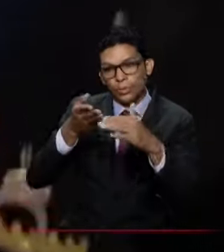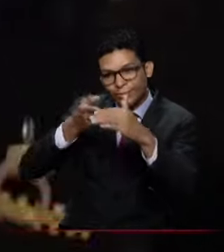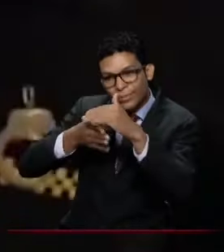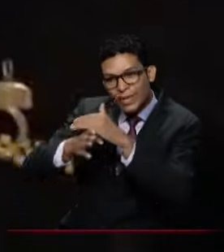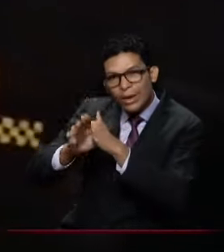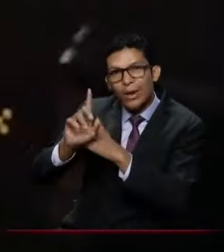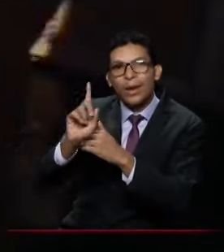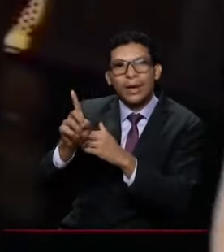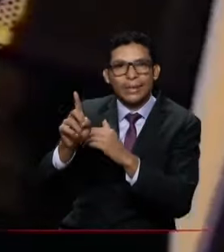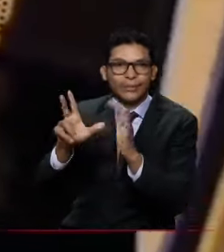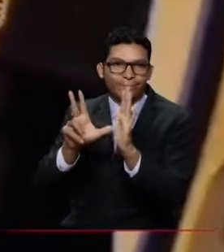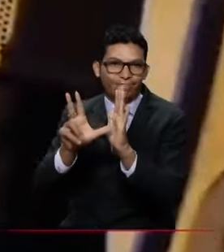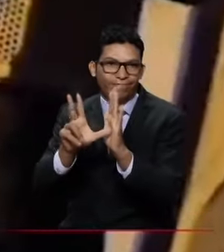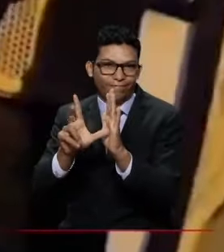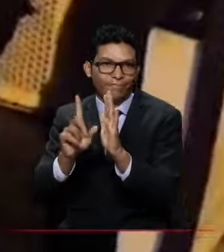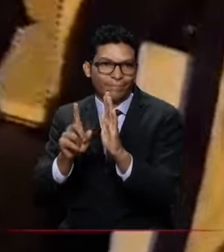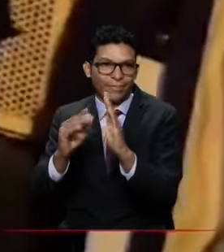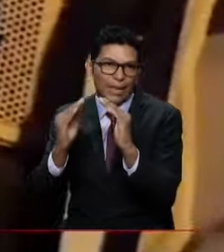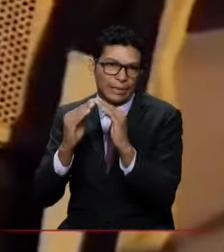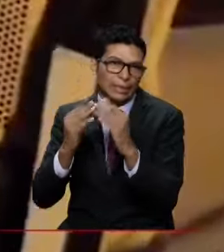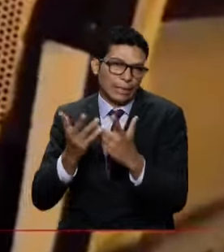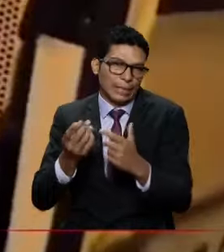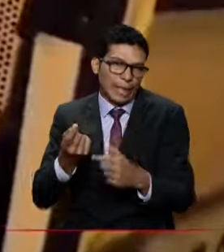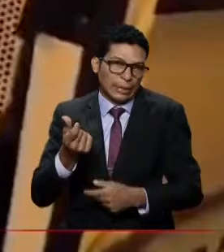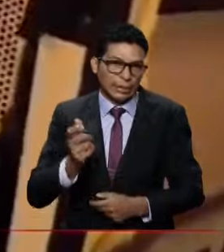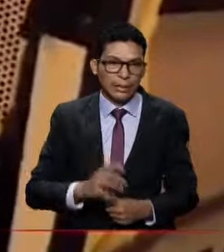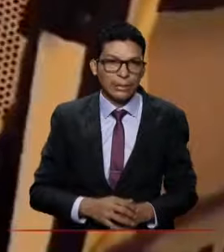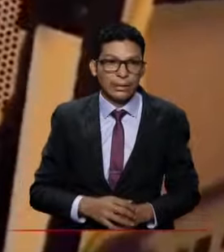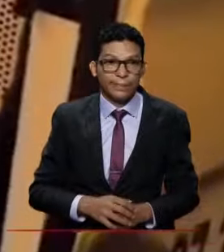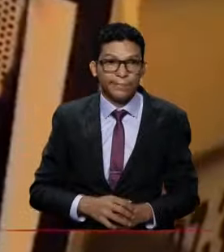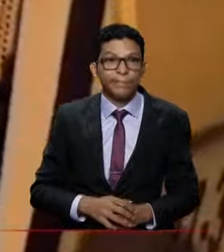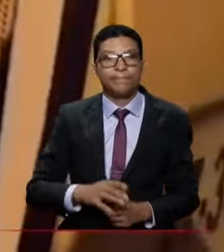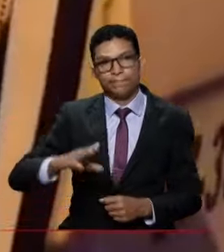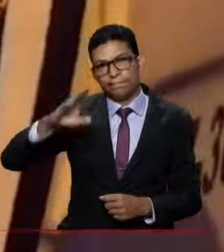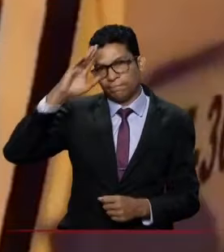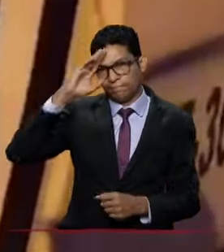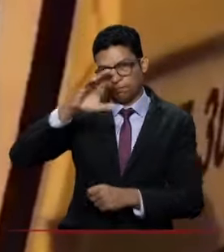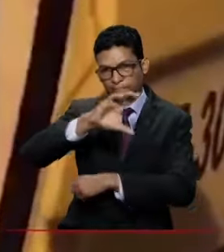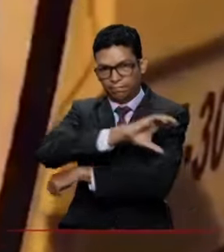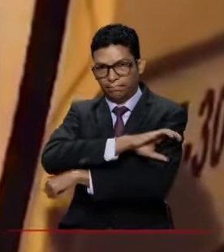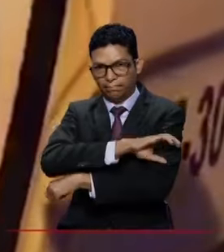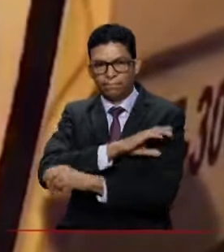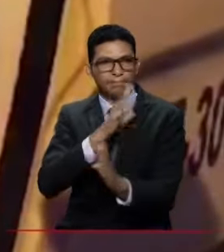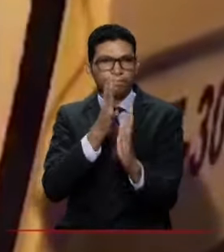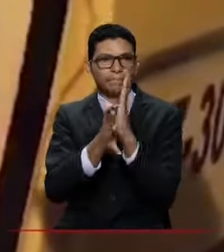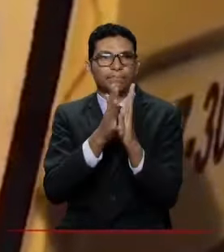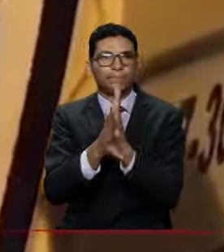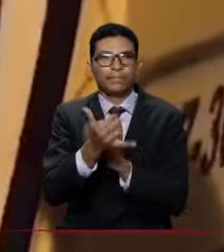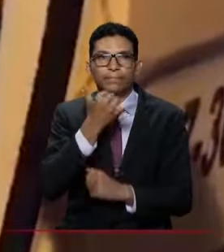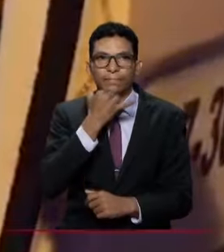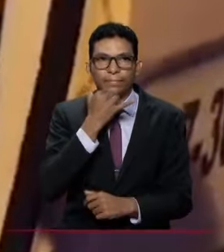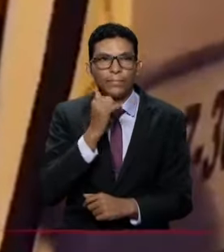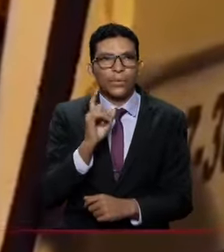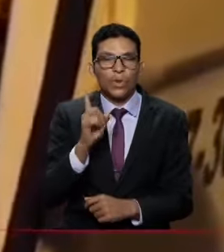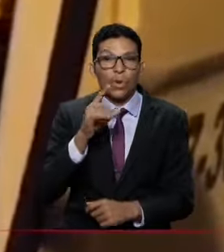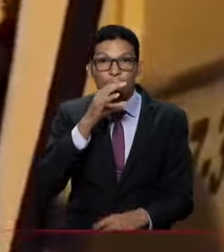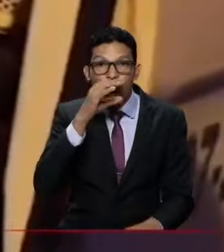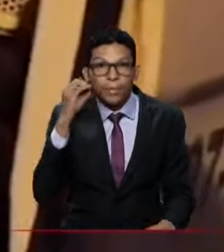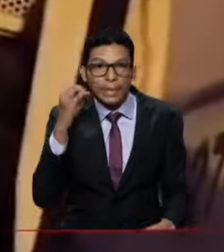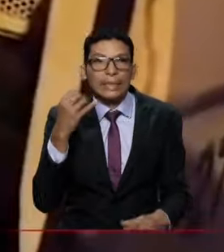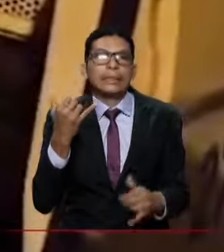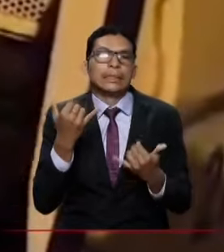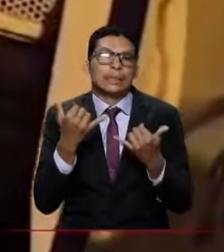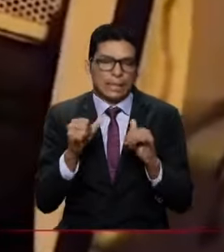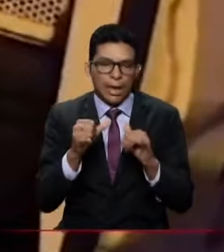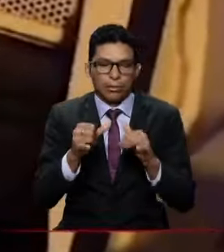una residencia. El comandante de la Policía Metropolitana de Cali aquí nos da el reporte de lo que sucedió con este sujeto, que ya está